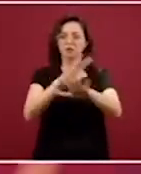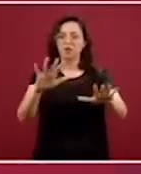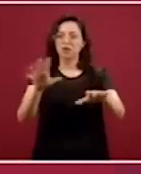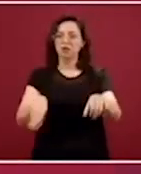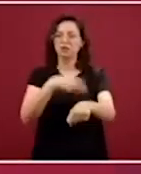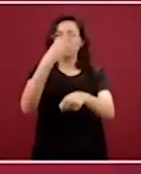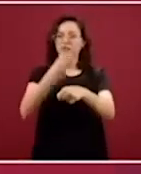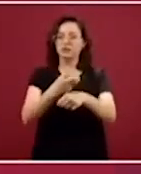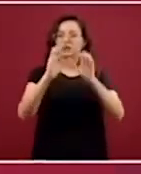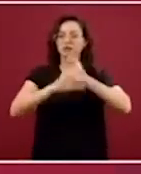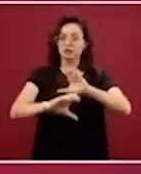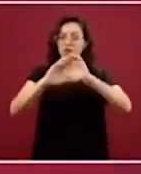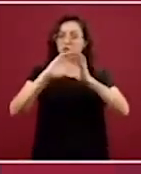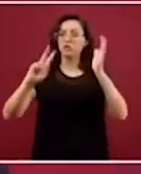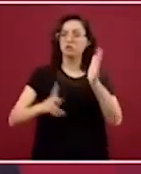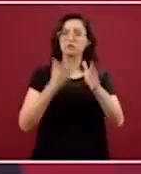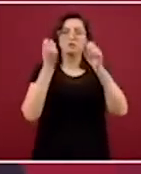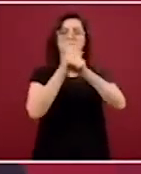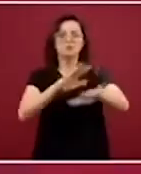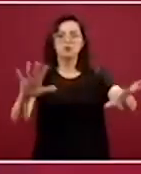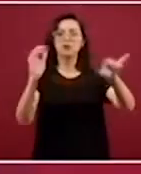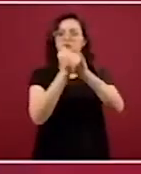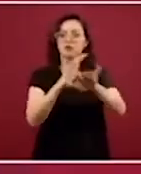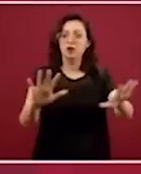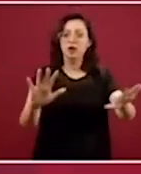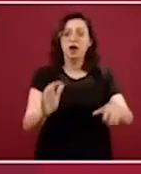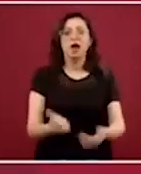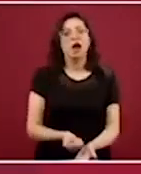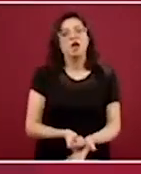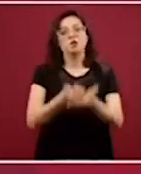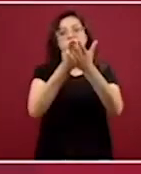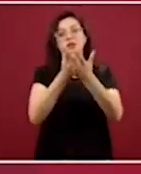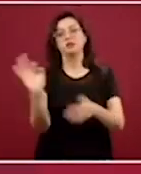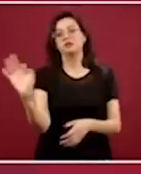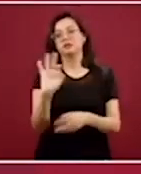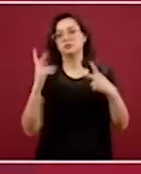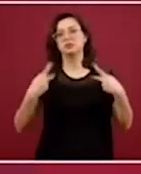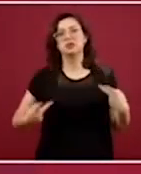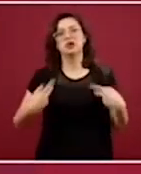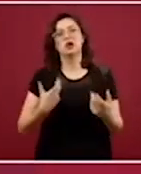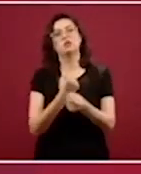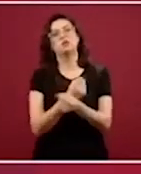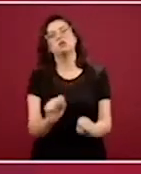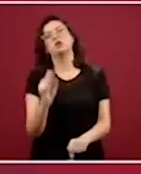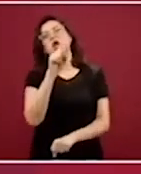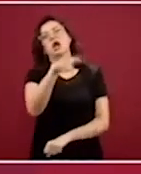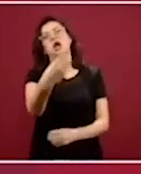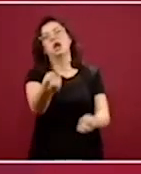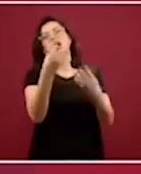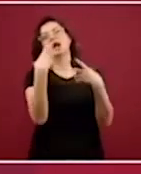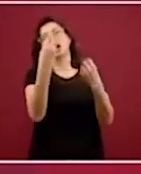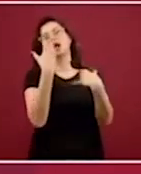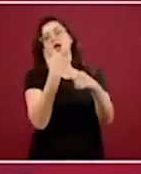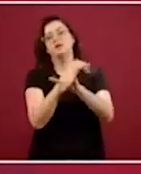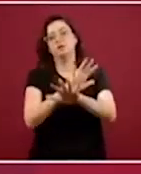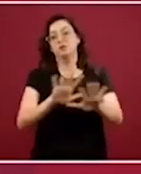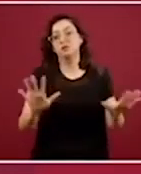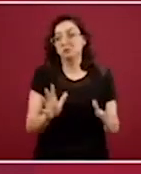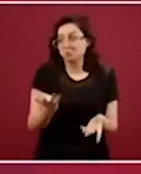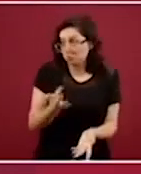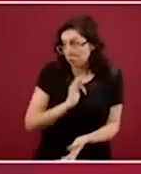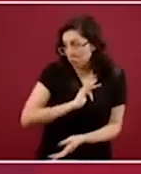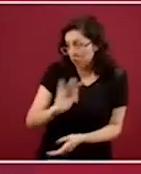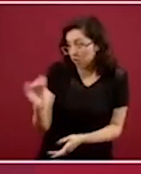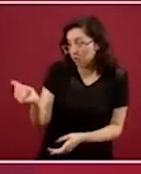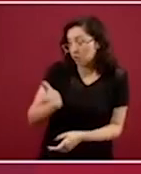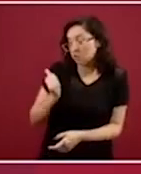otro mensaje y eso ayuda. Pues espero que el público no se aburra y que no se pierda el entusiasmo por la música. Entonces, esa es la visión